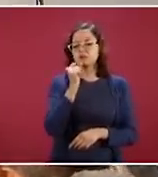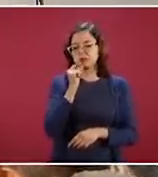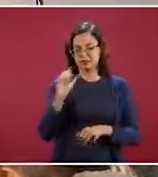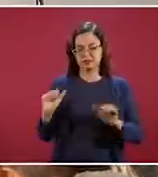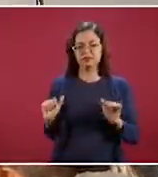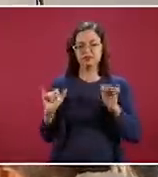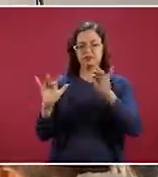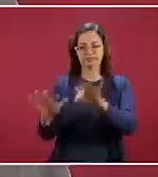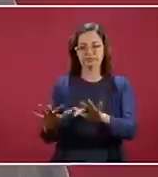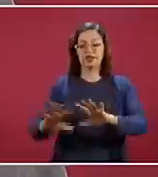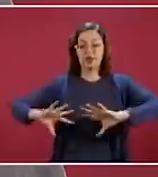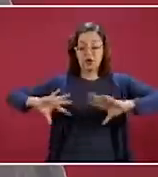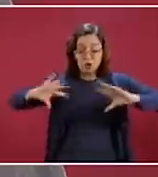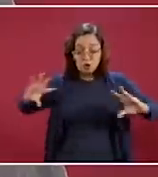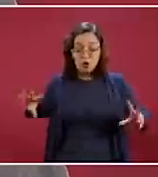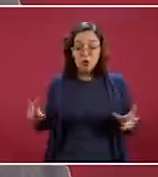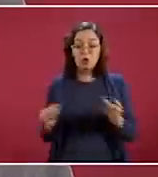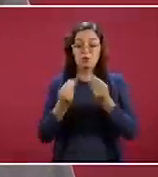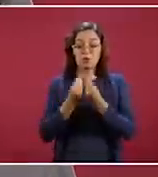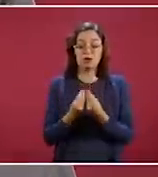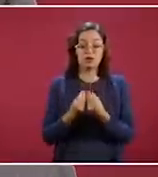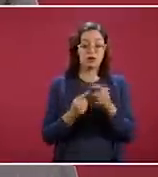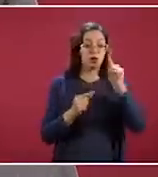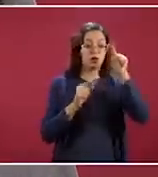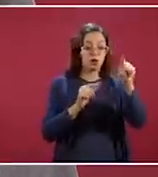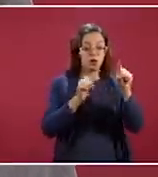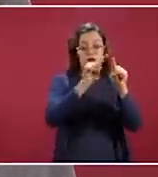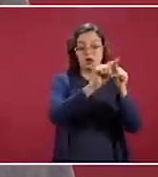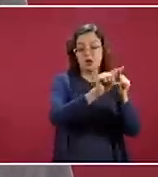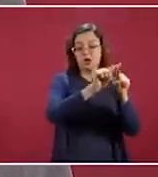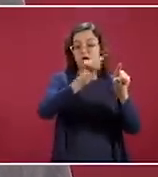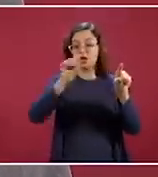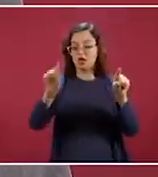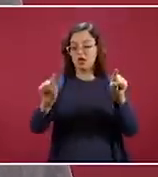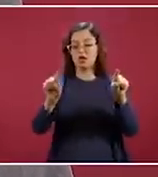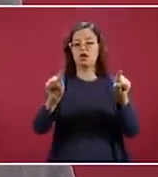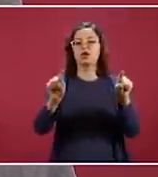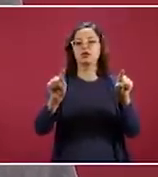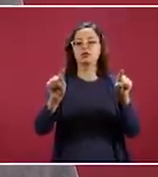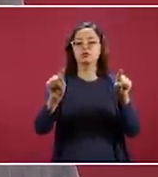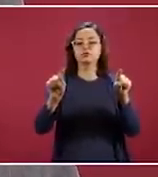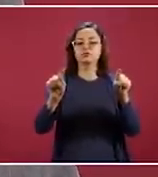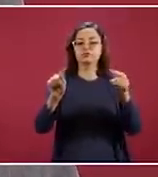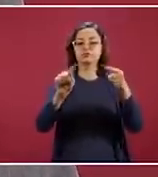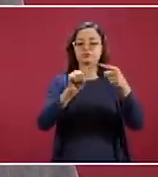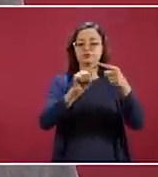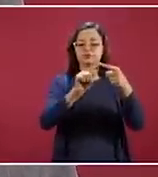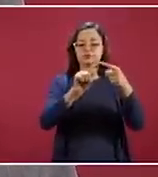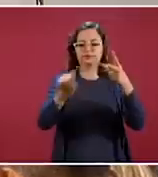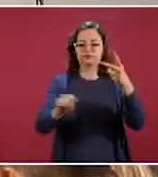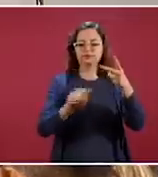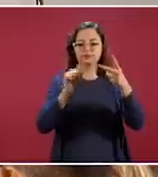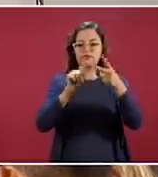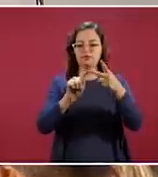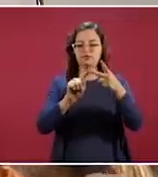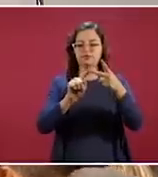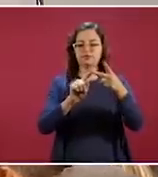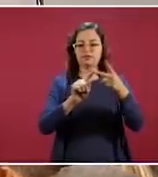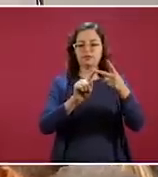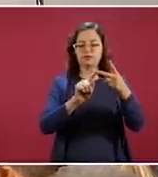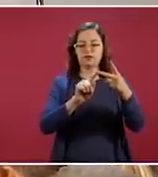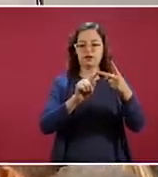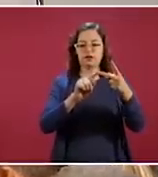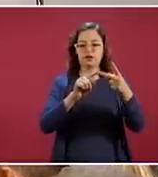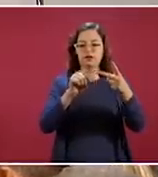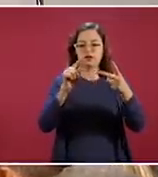de la ruta de Nuevo Laredo a Tamaulipas, de a Nuevo León,